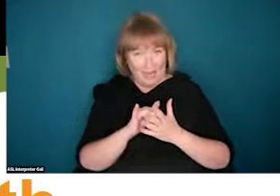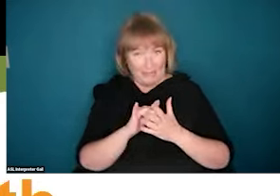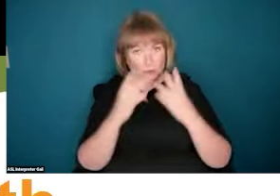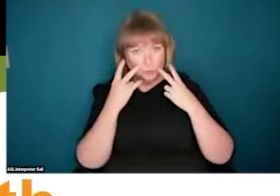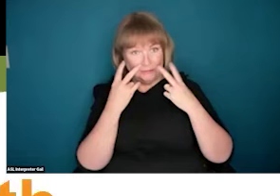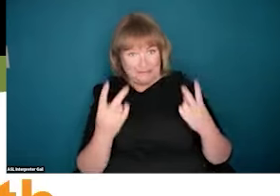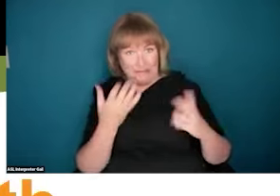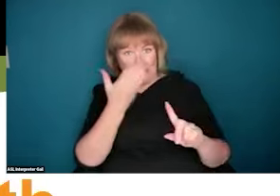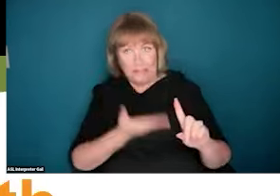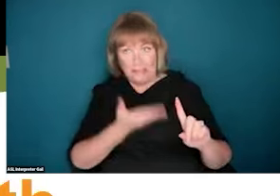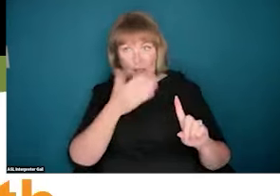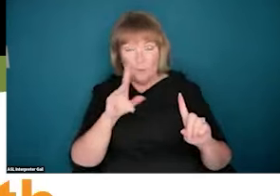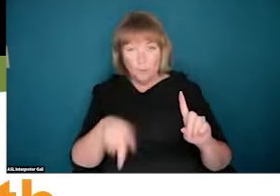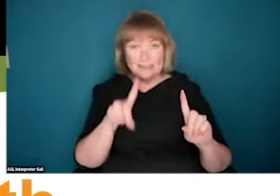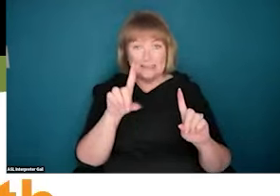de